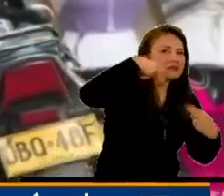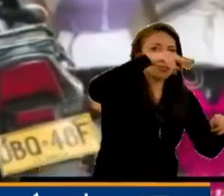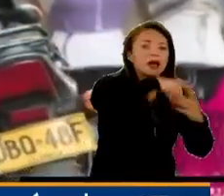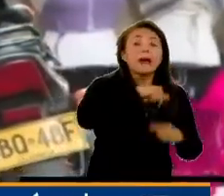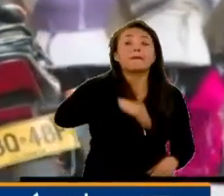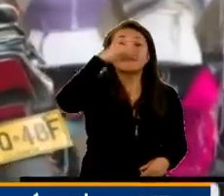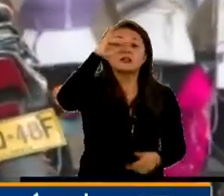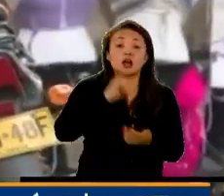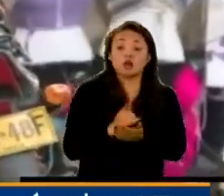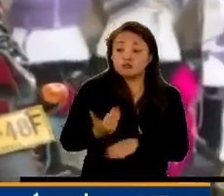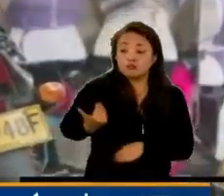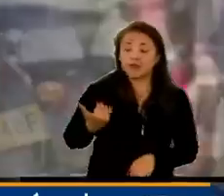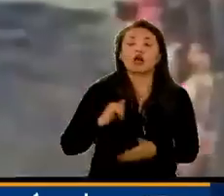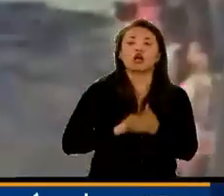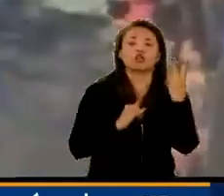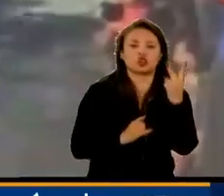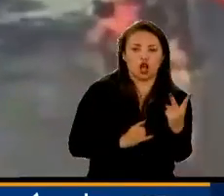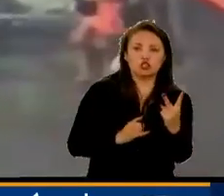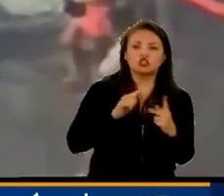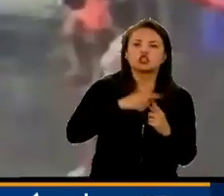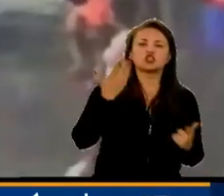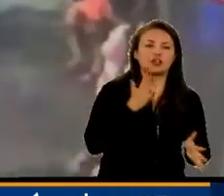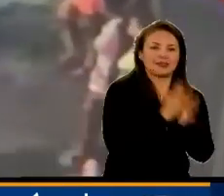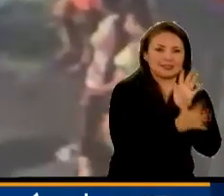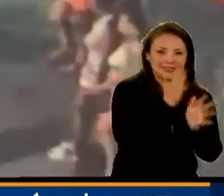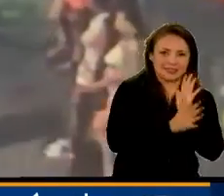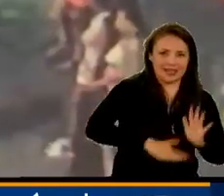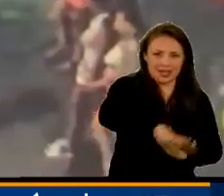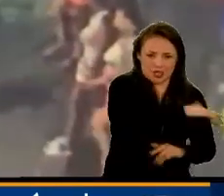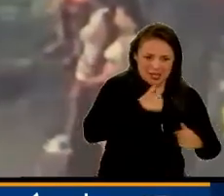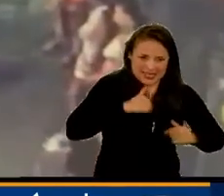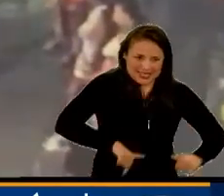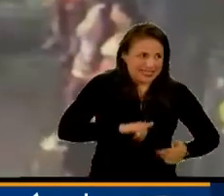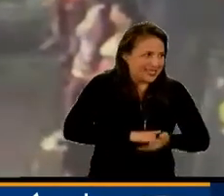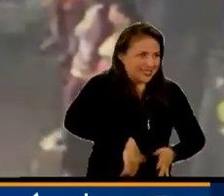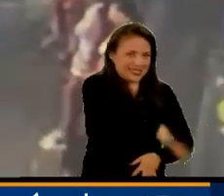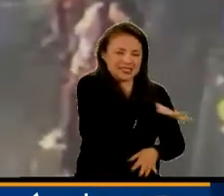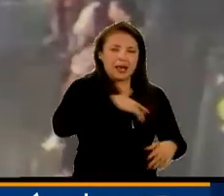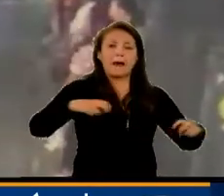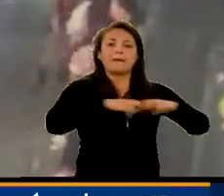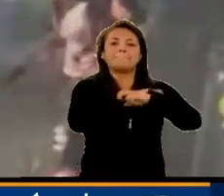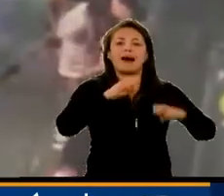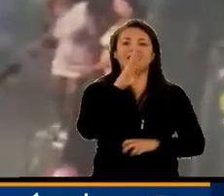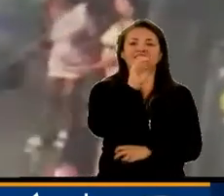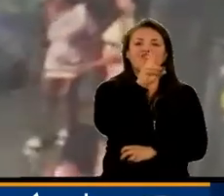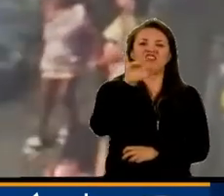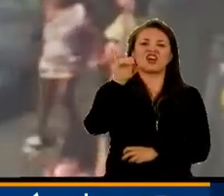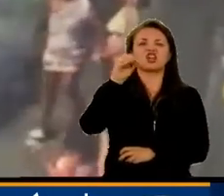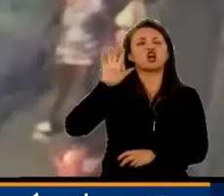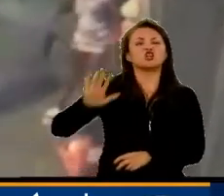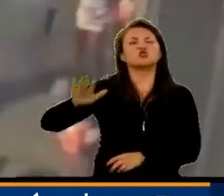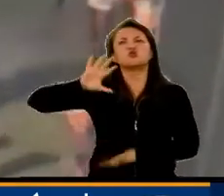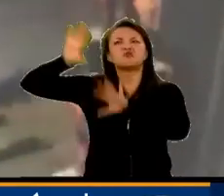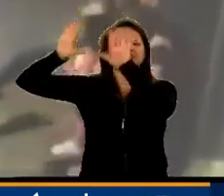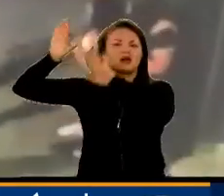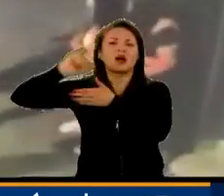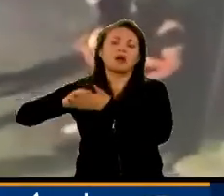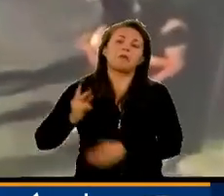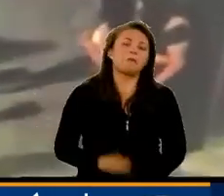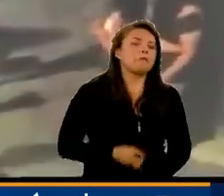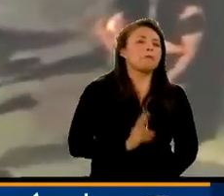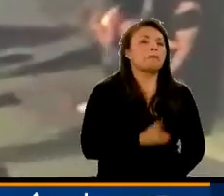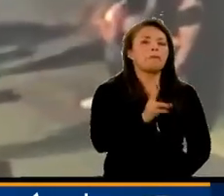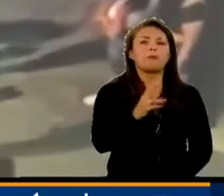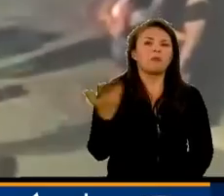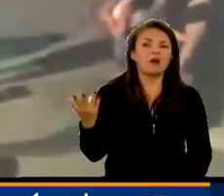registraron dos casos de hurto. Uno aquí en el centro de Medellín, donde me encuentro, específicamente en el Parque Berrío. Venía un extranjero caminando por este lugar cuando